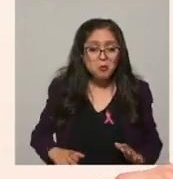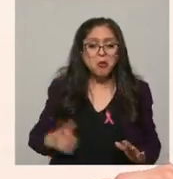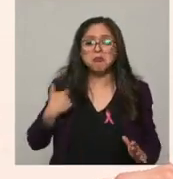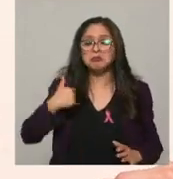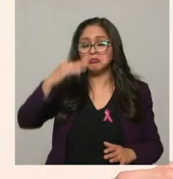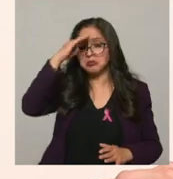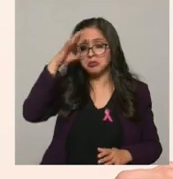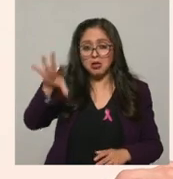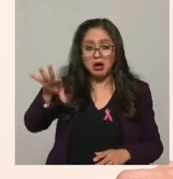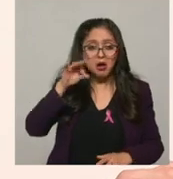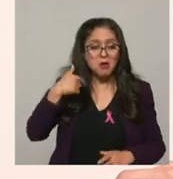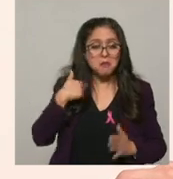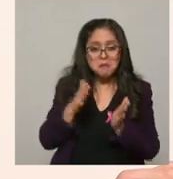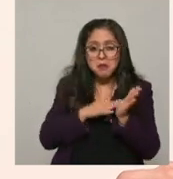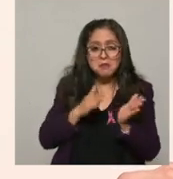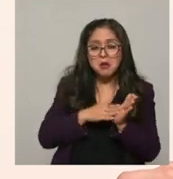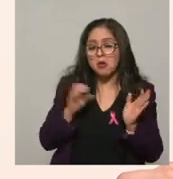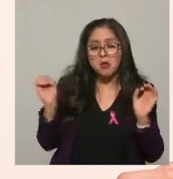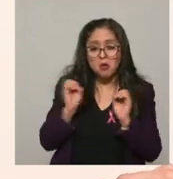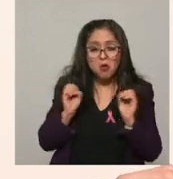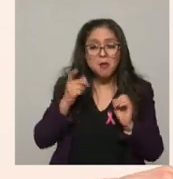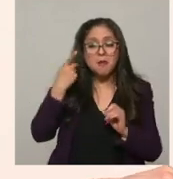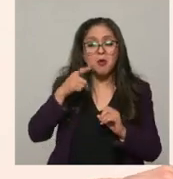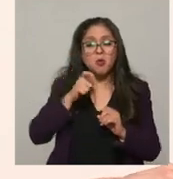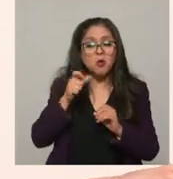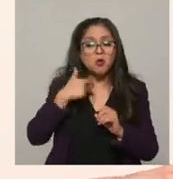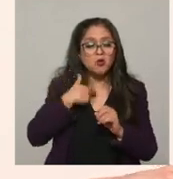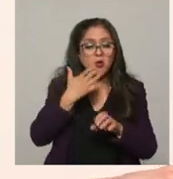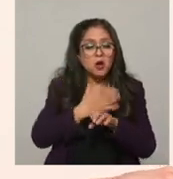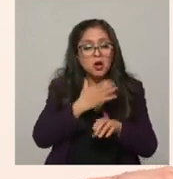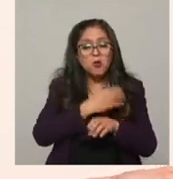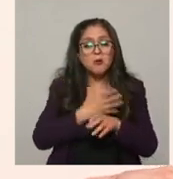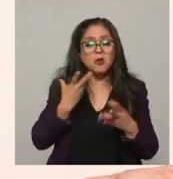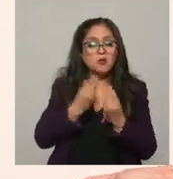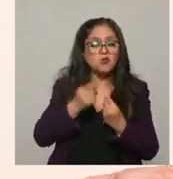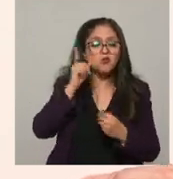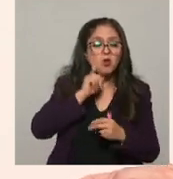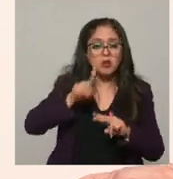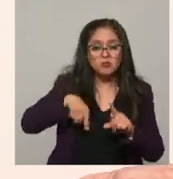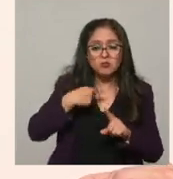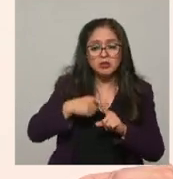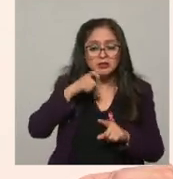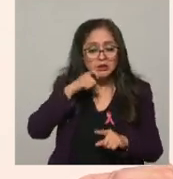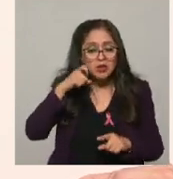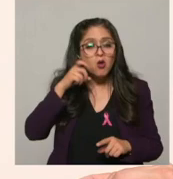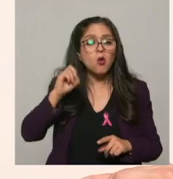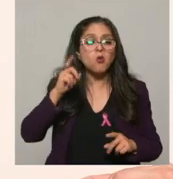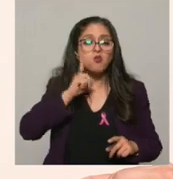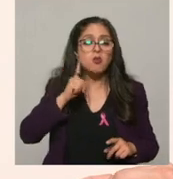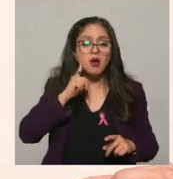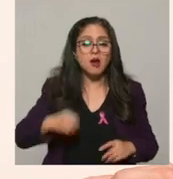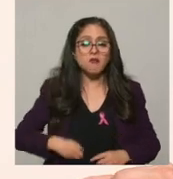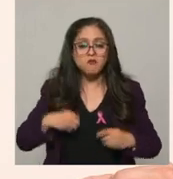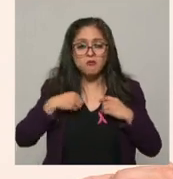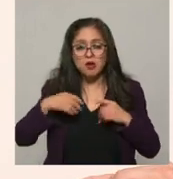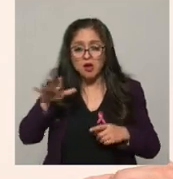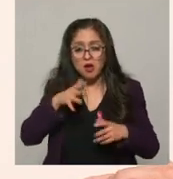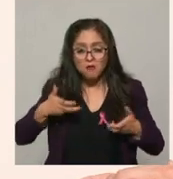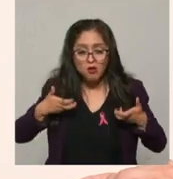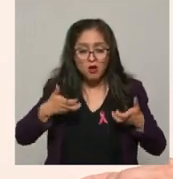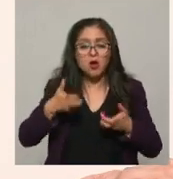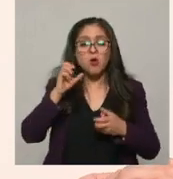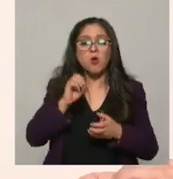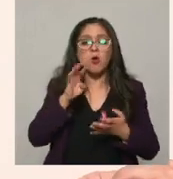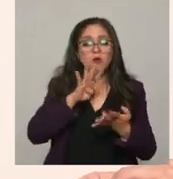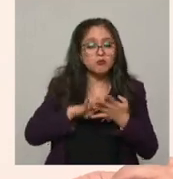Entonces, yo en los acompañamientos que hago con mujeres trabajadoras sexuales, mujeres en situación de calle o que van saliendo de reclusión, pues